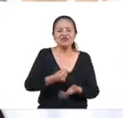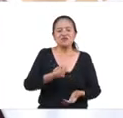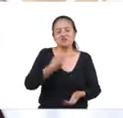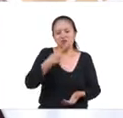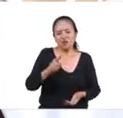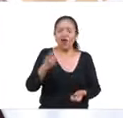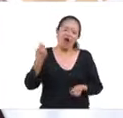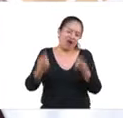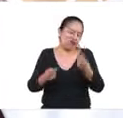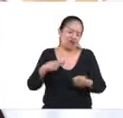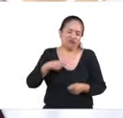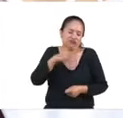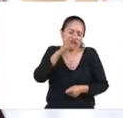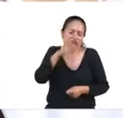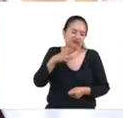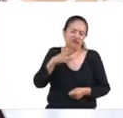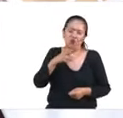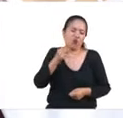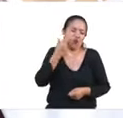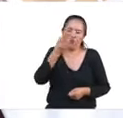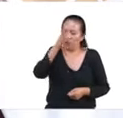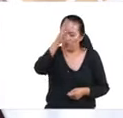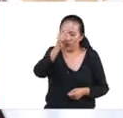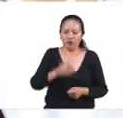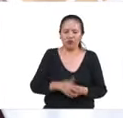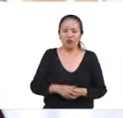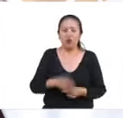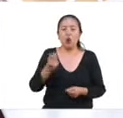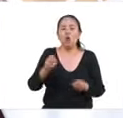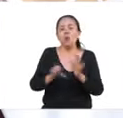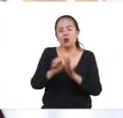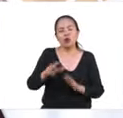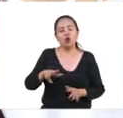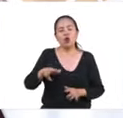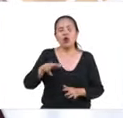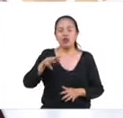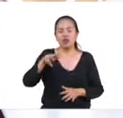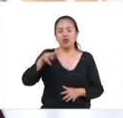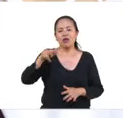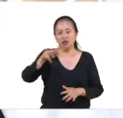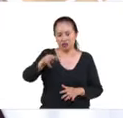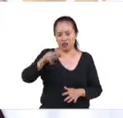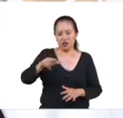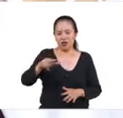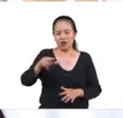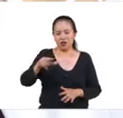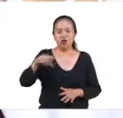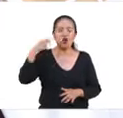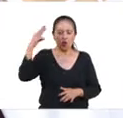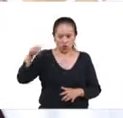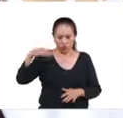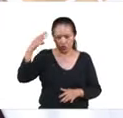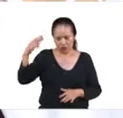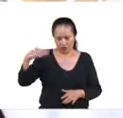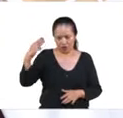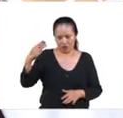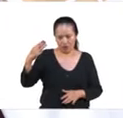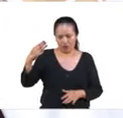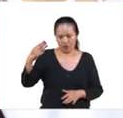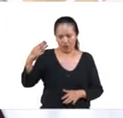acuerdo. Como lo planteó ayer el presidente, el 18 de marzo, que es la lucha por la soberanía,